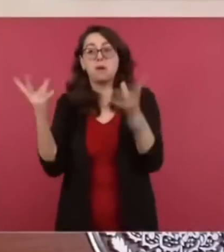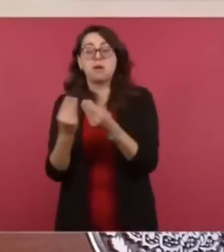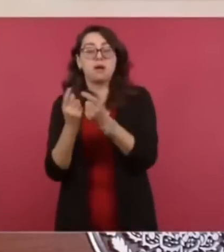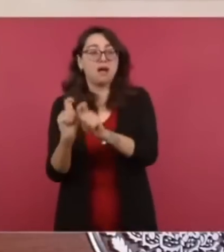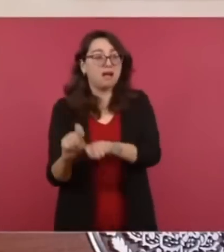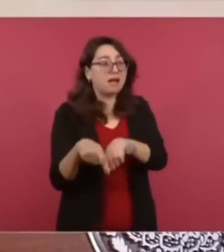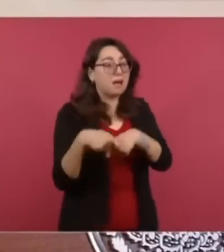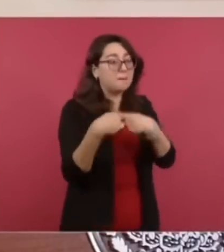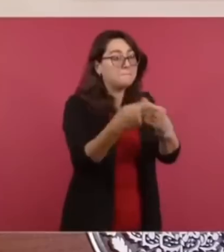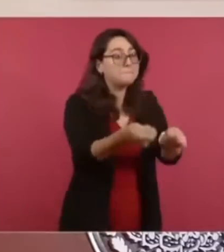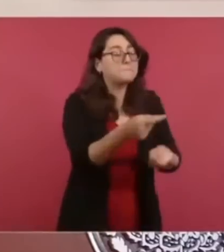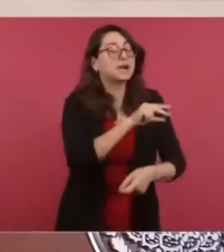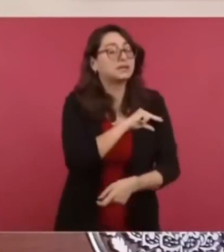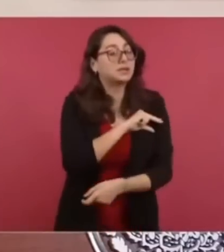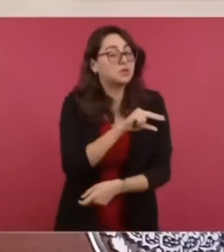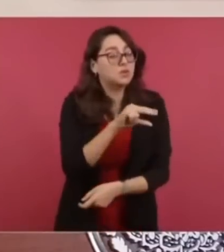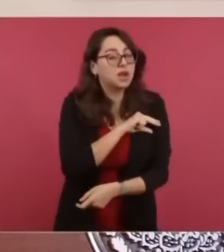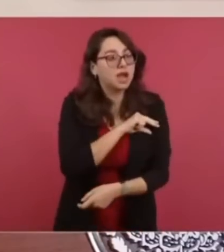todo.